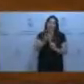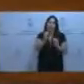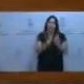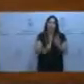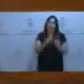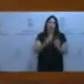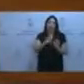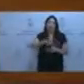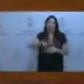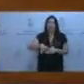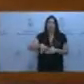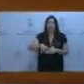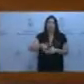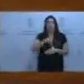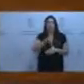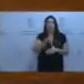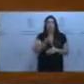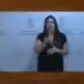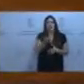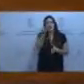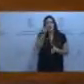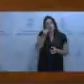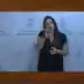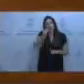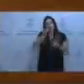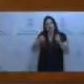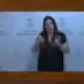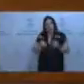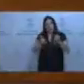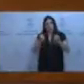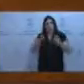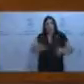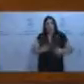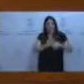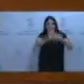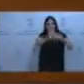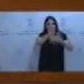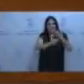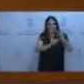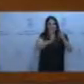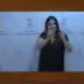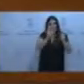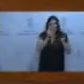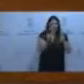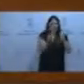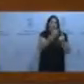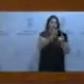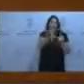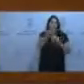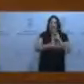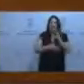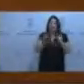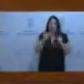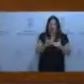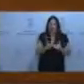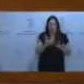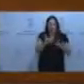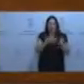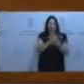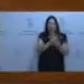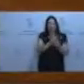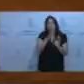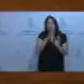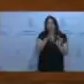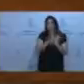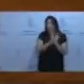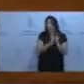por último, no limitar el número de conductores adscritos a cada licencia y o vehículo. Y se lo voy a explicar. Esto sería una cortapisa más